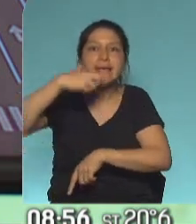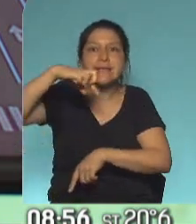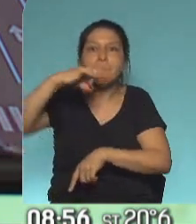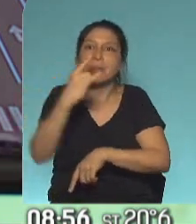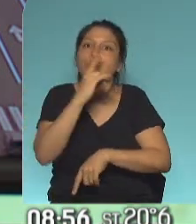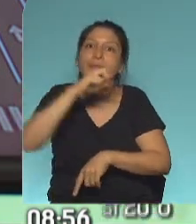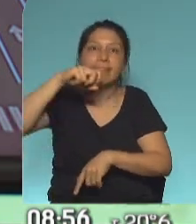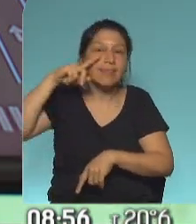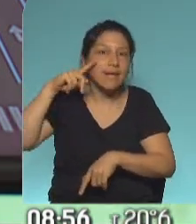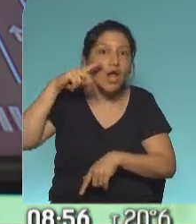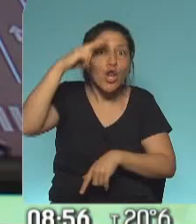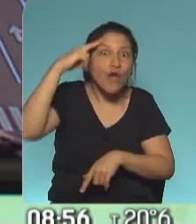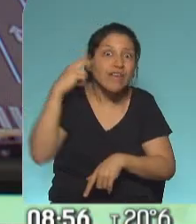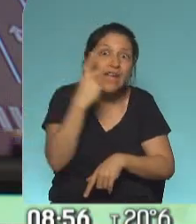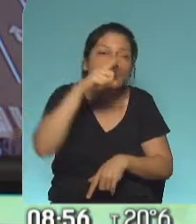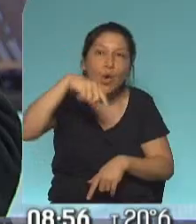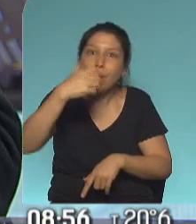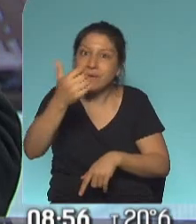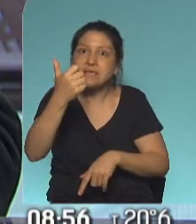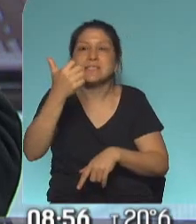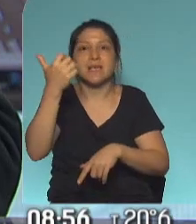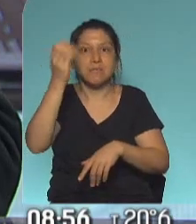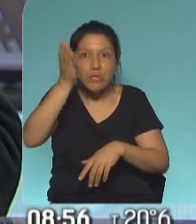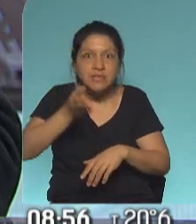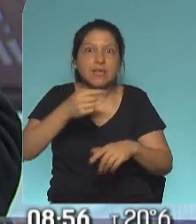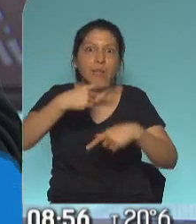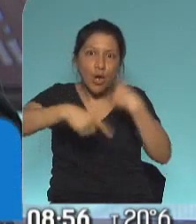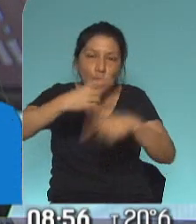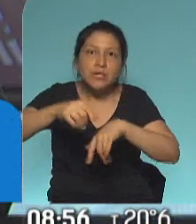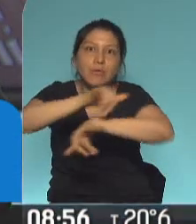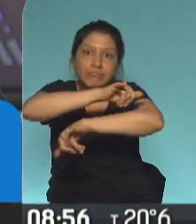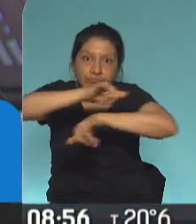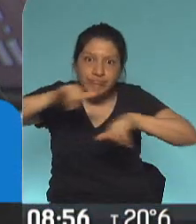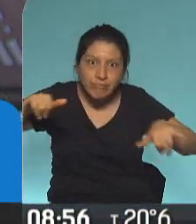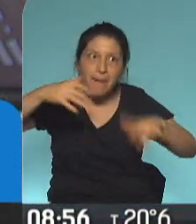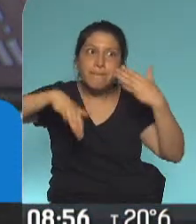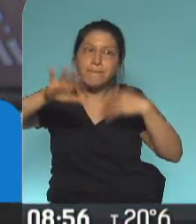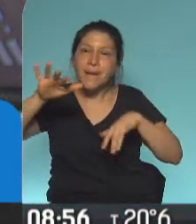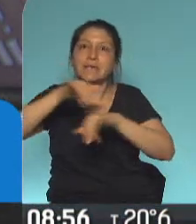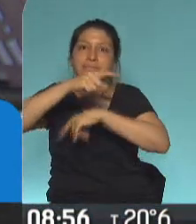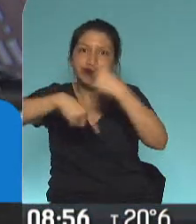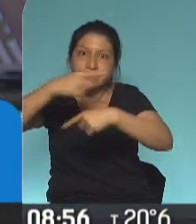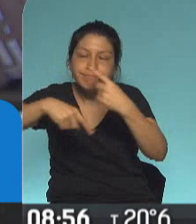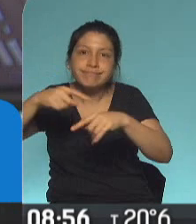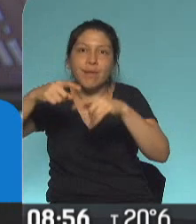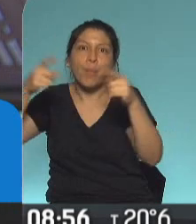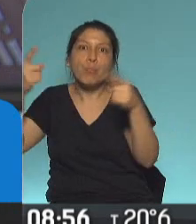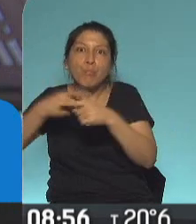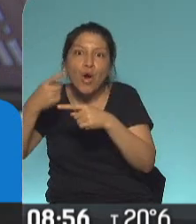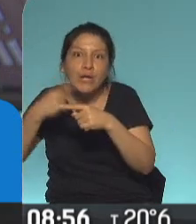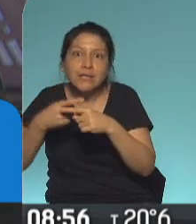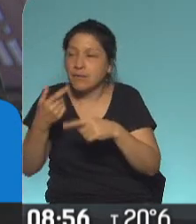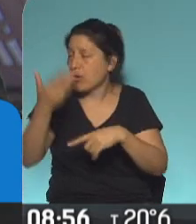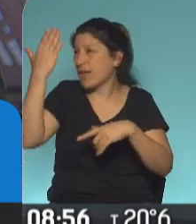6% pero siguen las repercusiones y las repercusiones políticas en este sentido porque bueno sabemos que hubo toda una